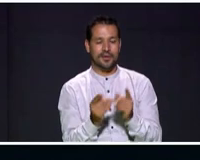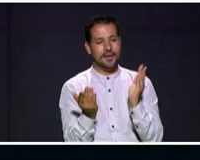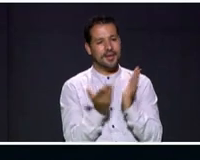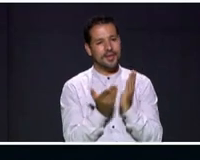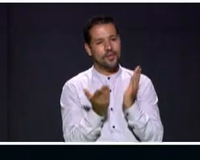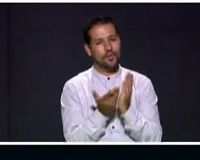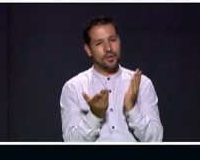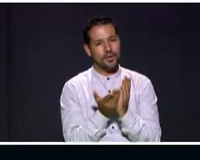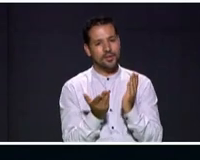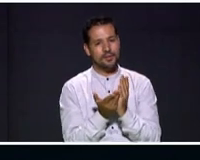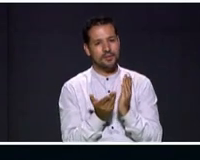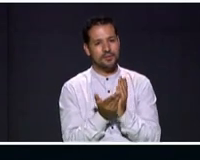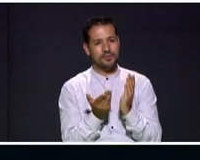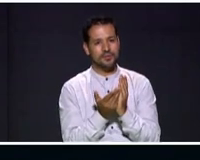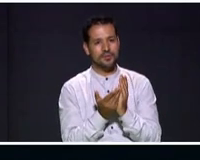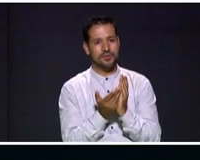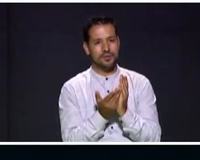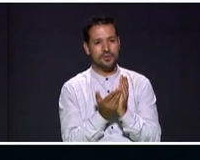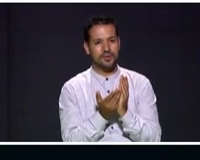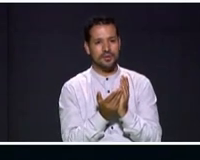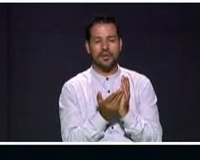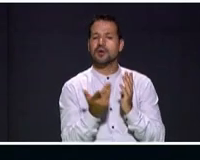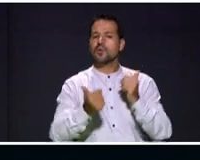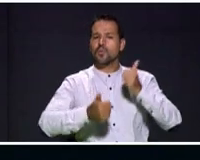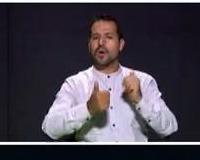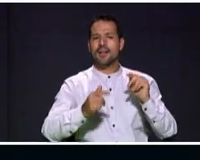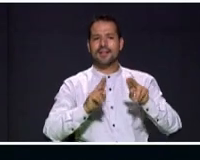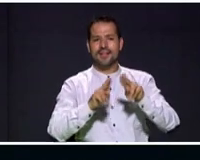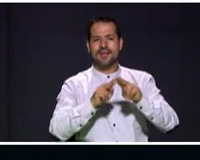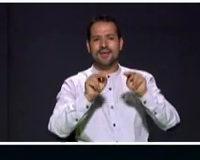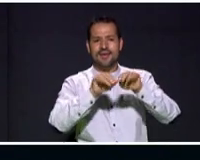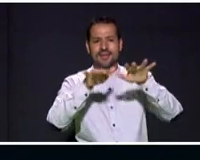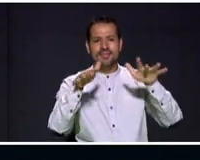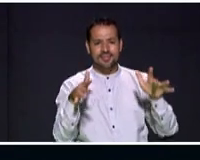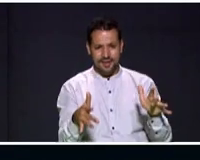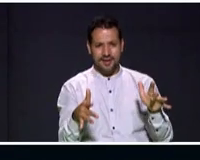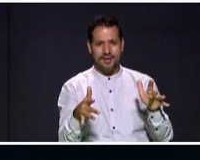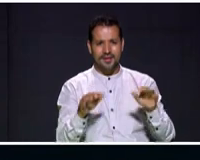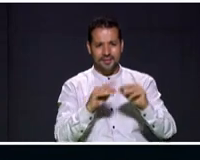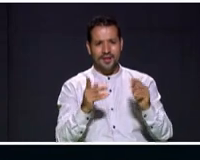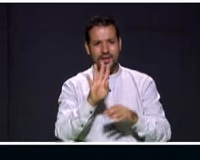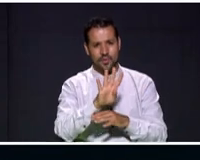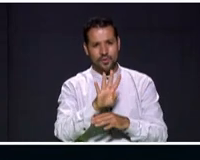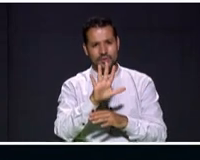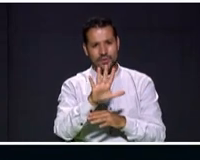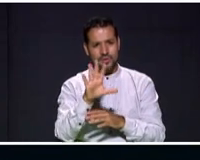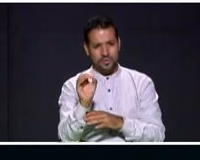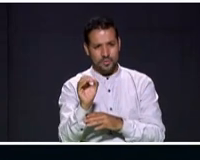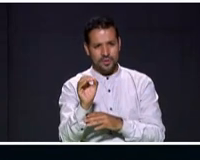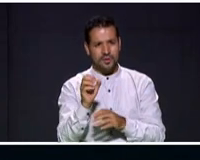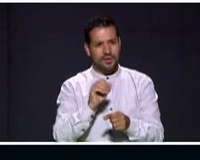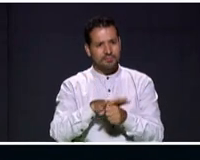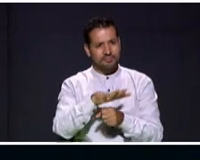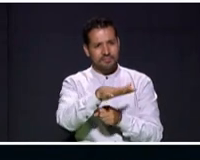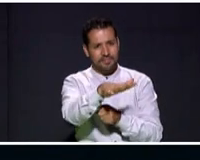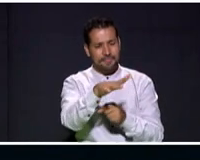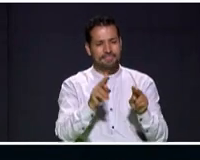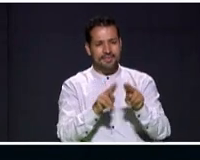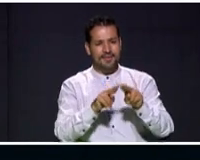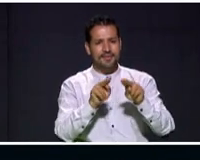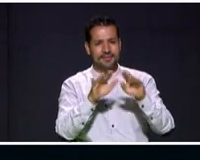conectar a internet las tres mil 921 escuelas rurales de antioquia hoy sólo tenemos 450 escuelas rurales sin conectadas a